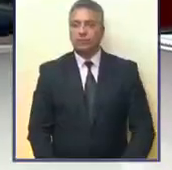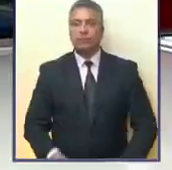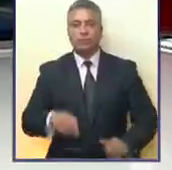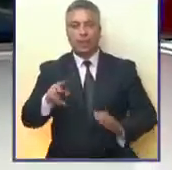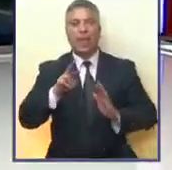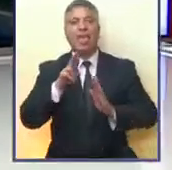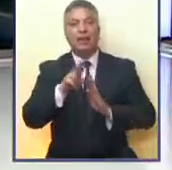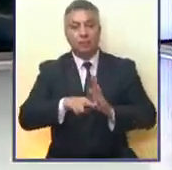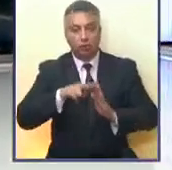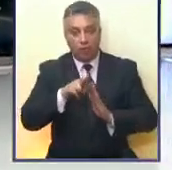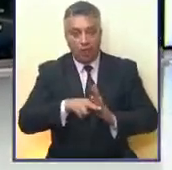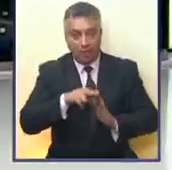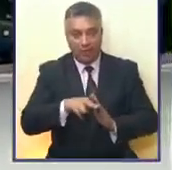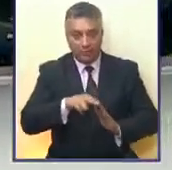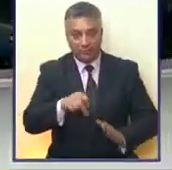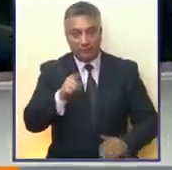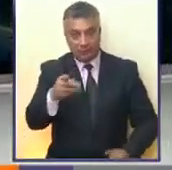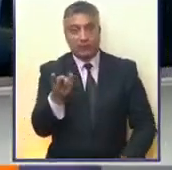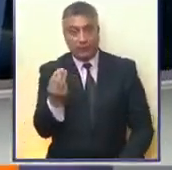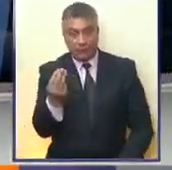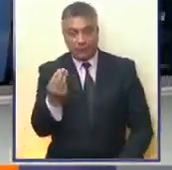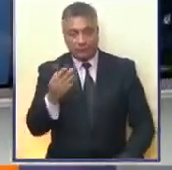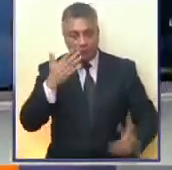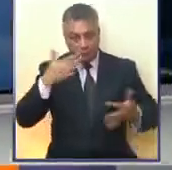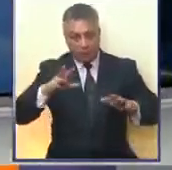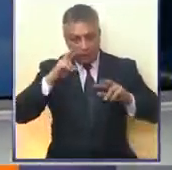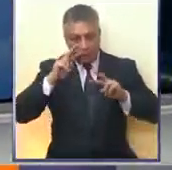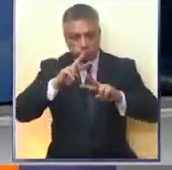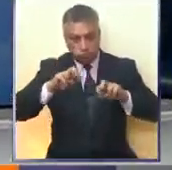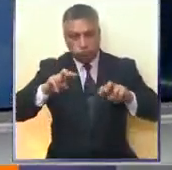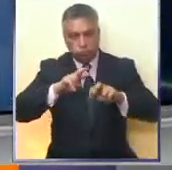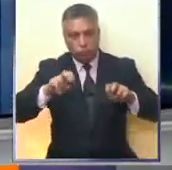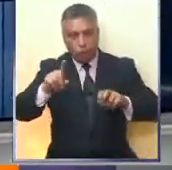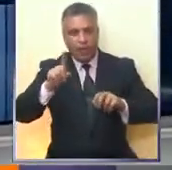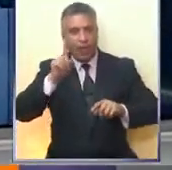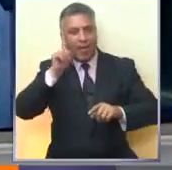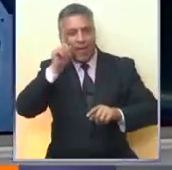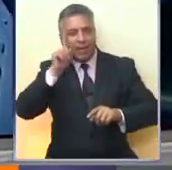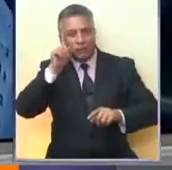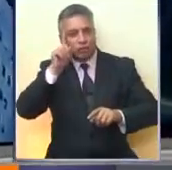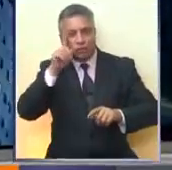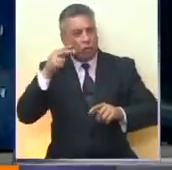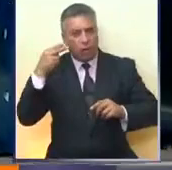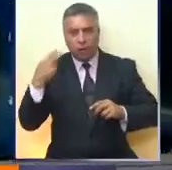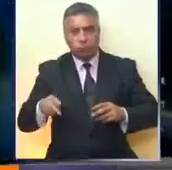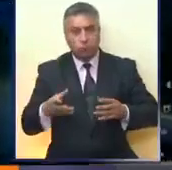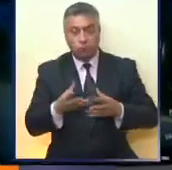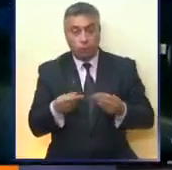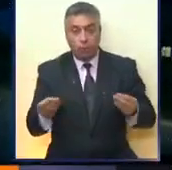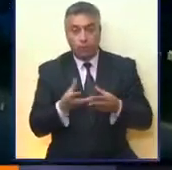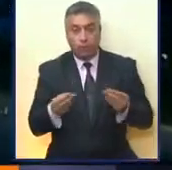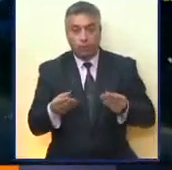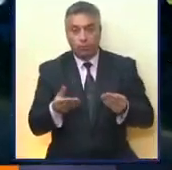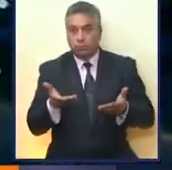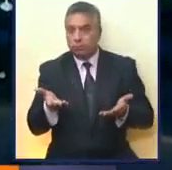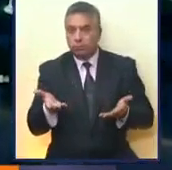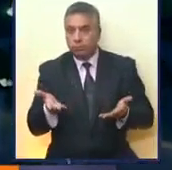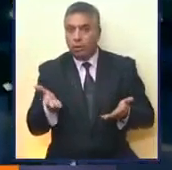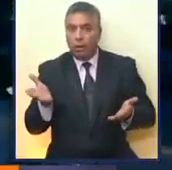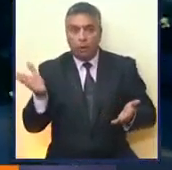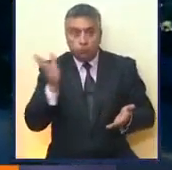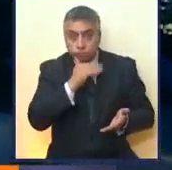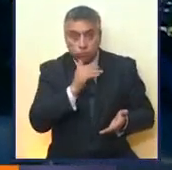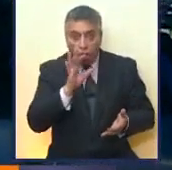Reportajes de Tele 13 investigó las decenas de objetos históricos que están desaparecidos. Ya no existen o fueron